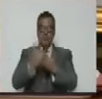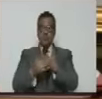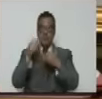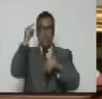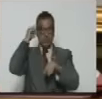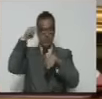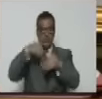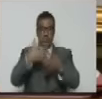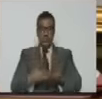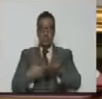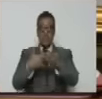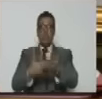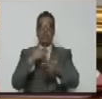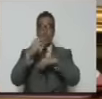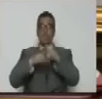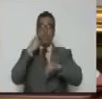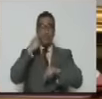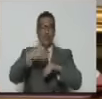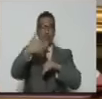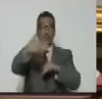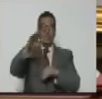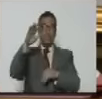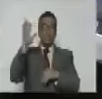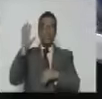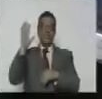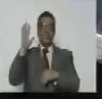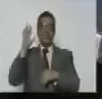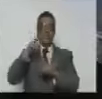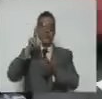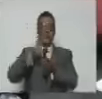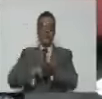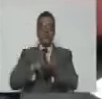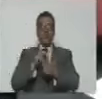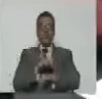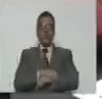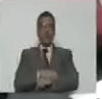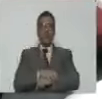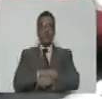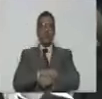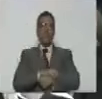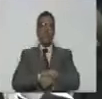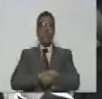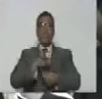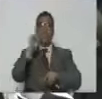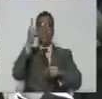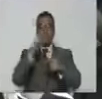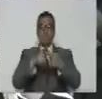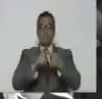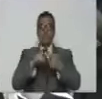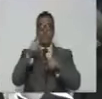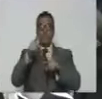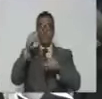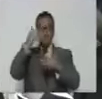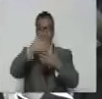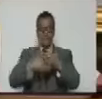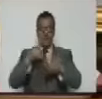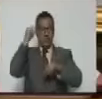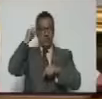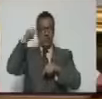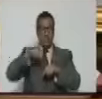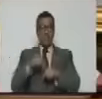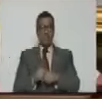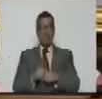orden del día presentado, si deben manifestarlo con la señal de costumbre, queda aprobado. Primer punto del orden del día, ciudadana